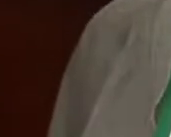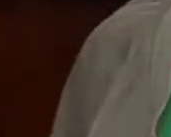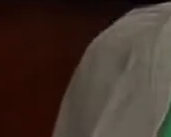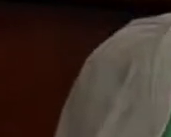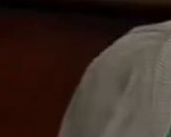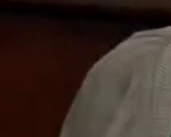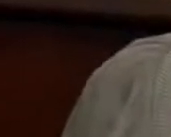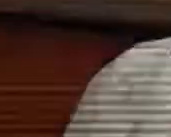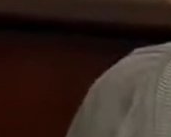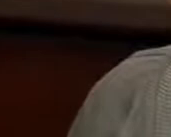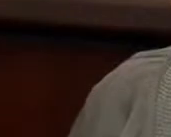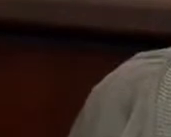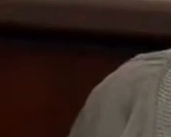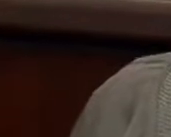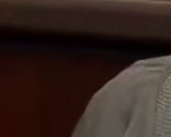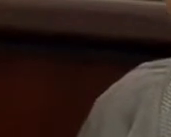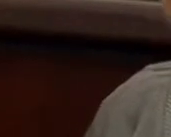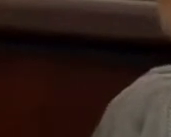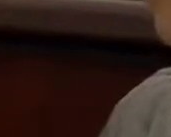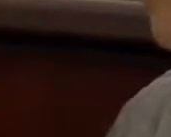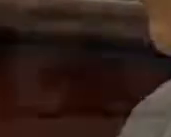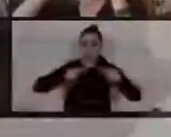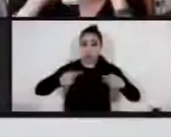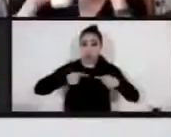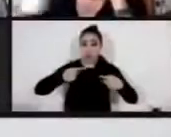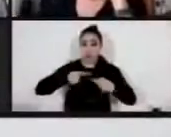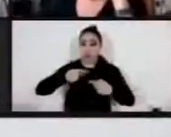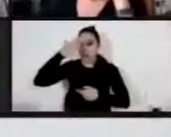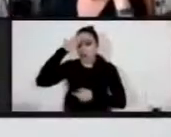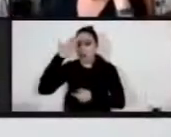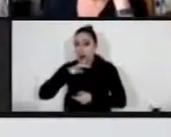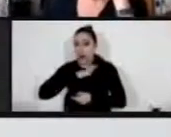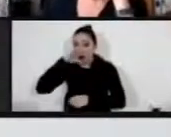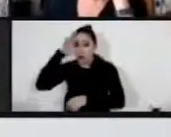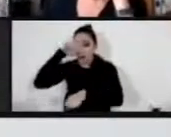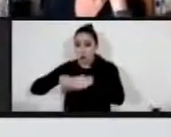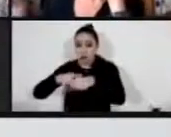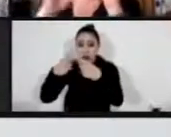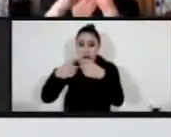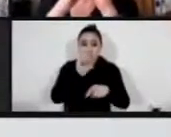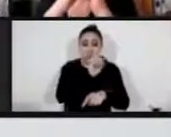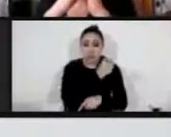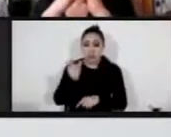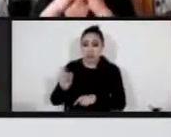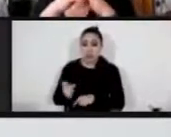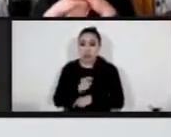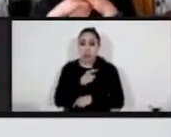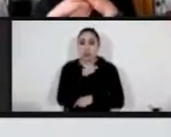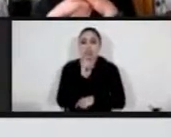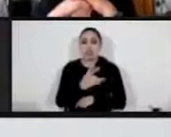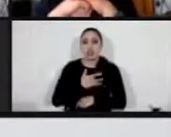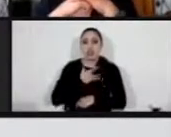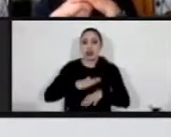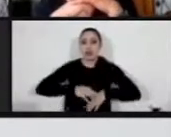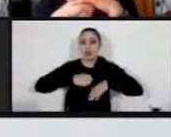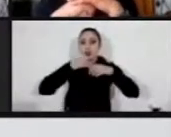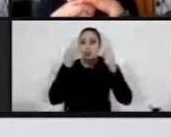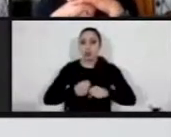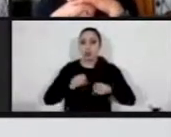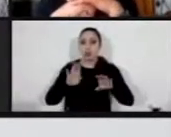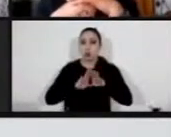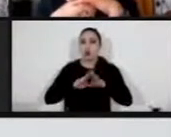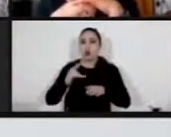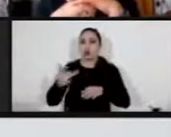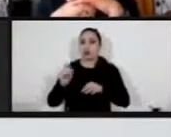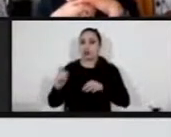tiene acceso a la cultura, que está consciente de la riqueza cultural que tiene, es un pueblo que tiene una seguridad en sí mismo, un sentido de identidad